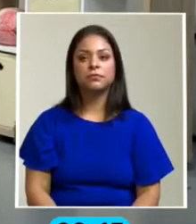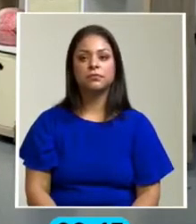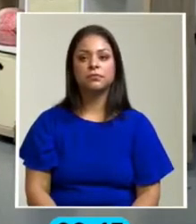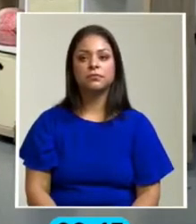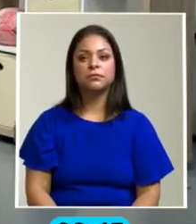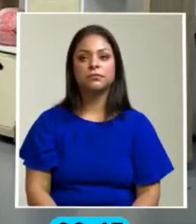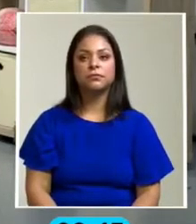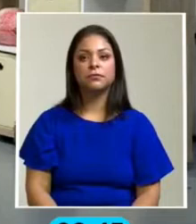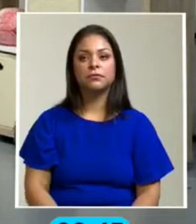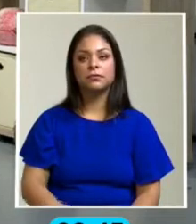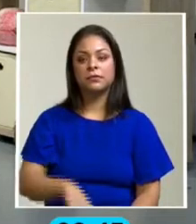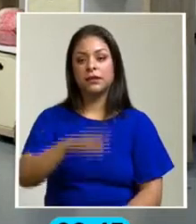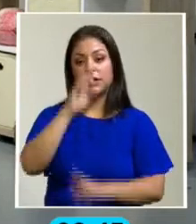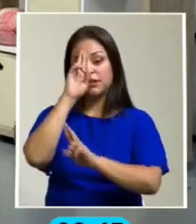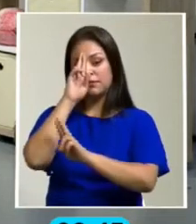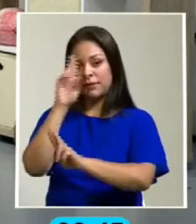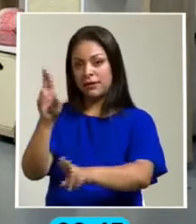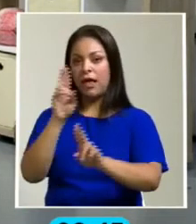El respeto, hay que respetar